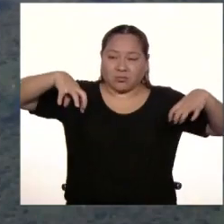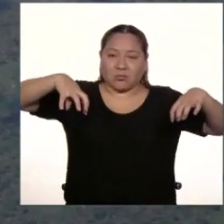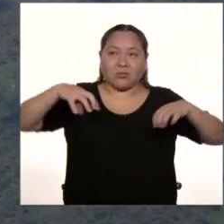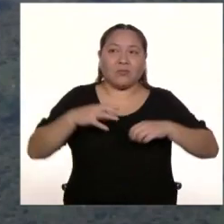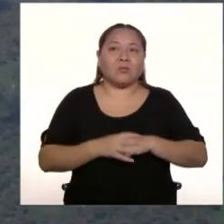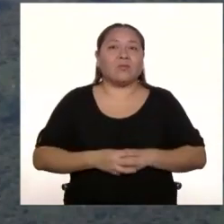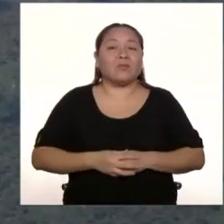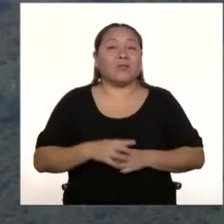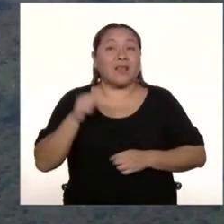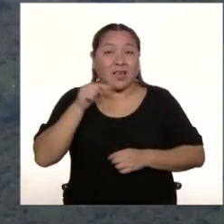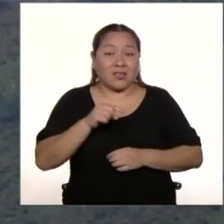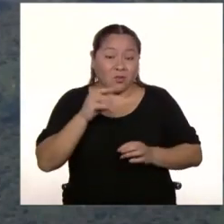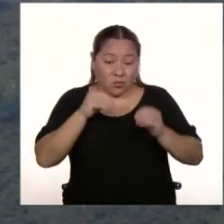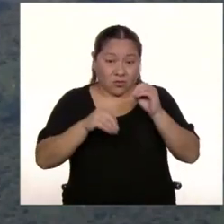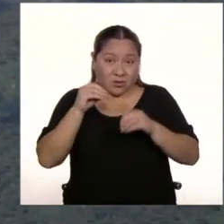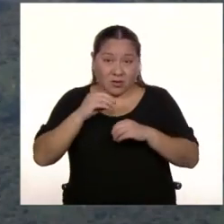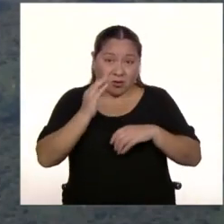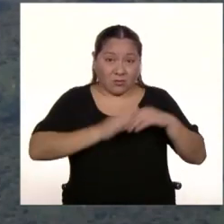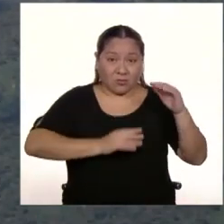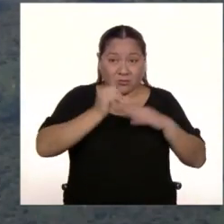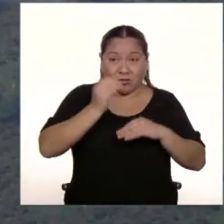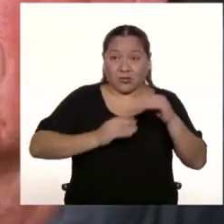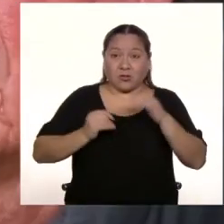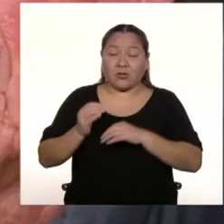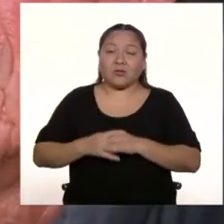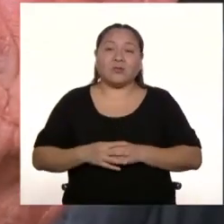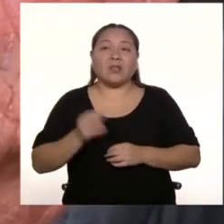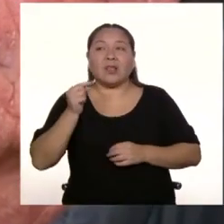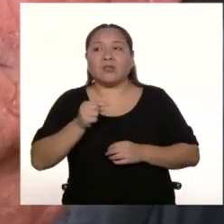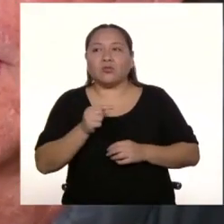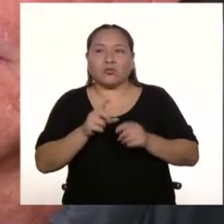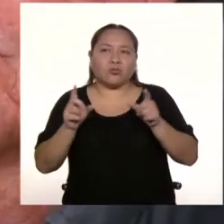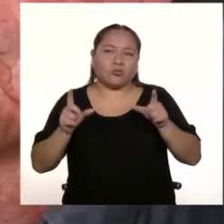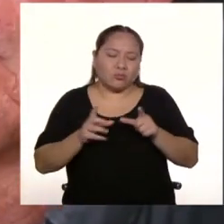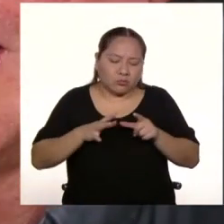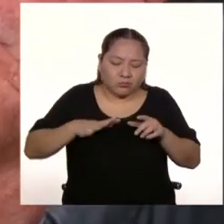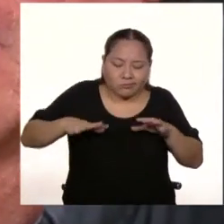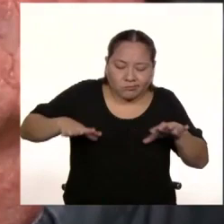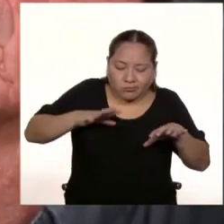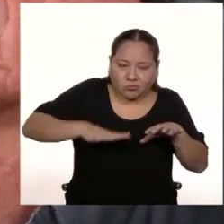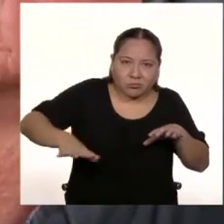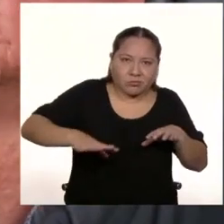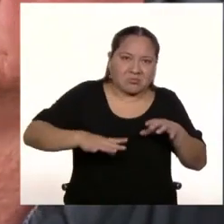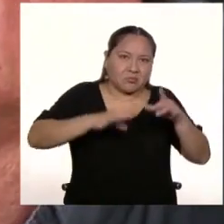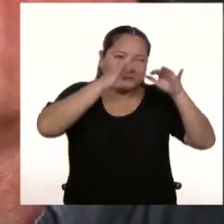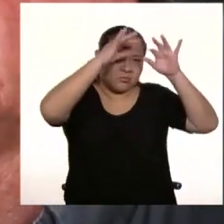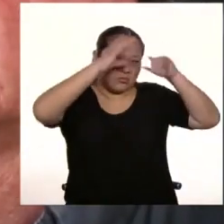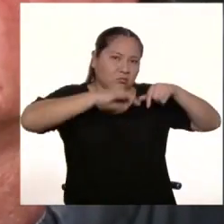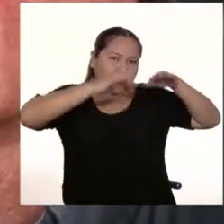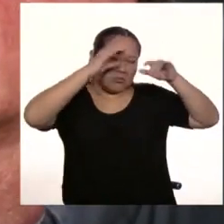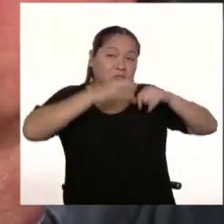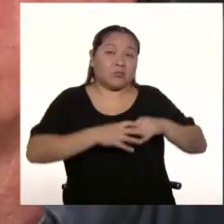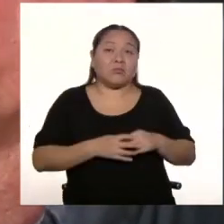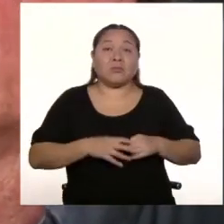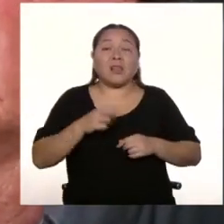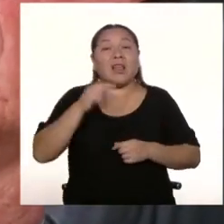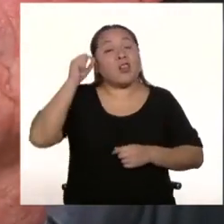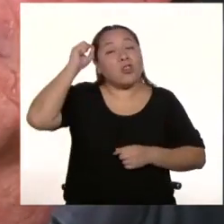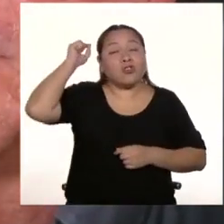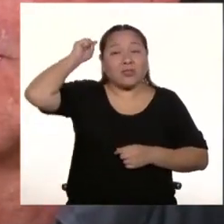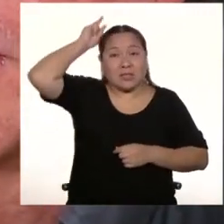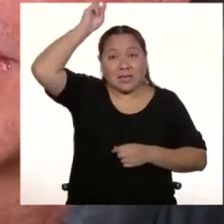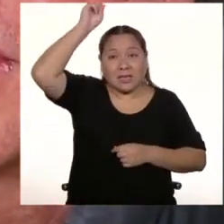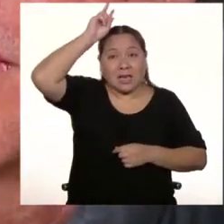Además de estos condicionantes logísticos, territoriales, climáticos, los incas